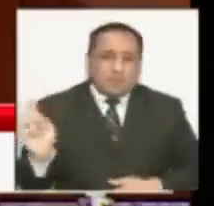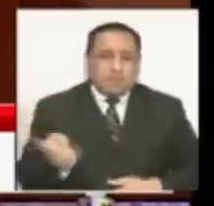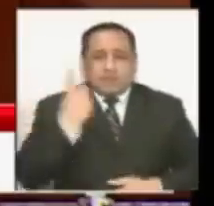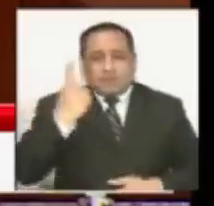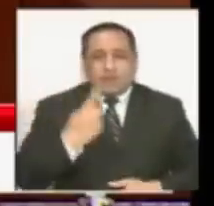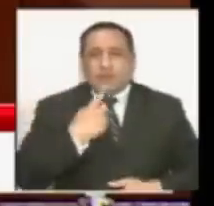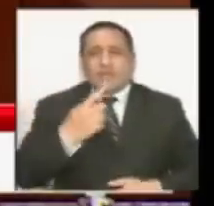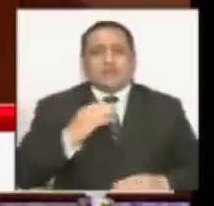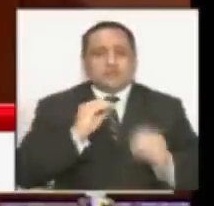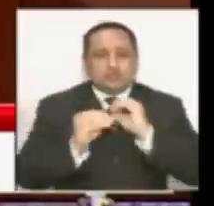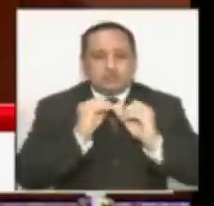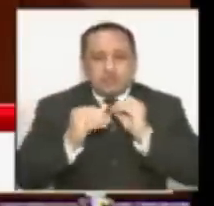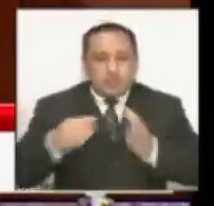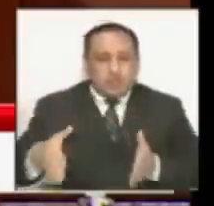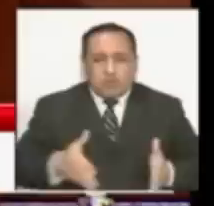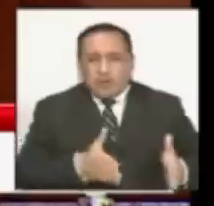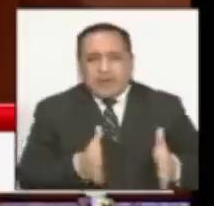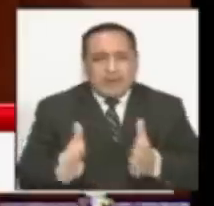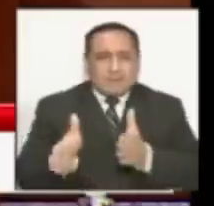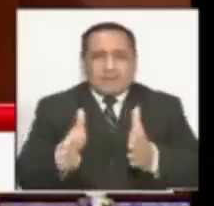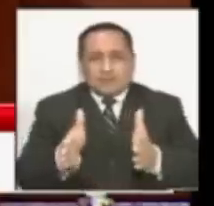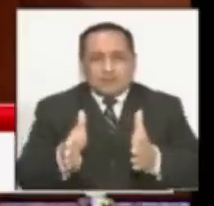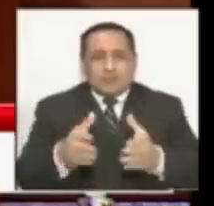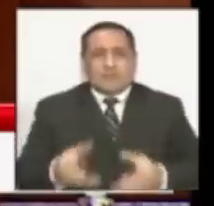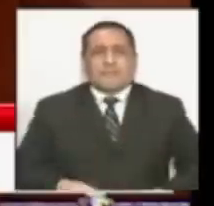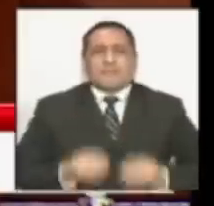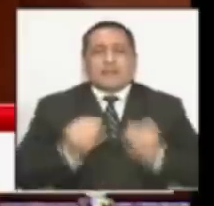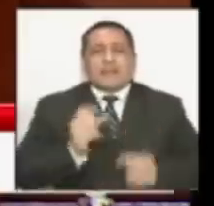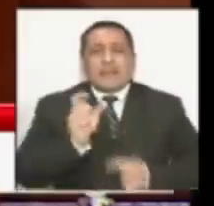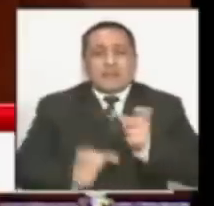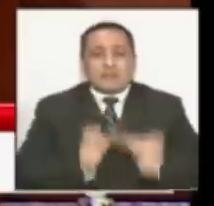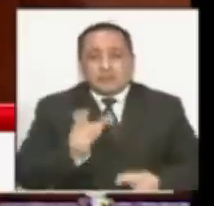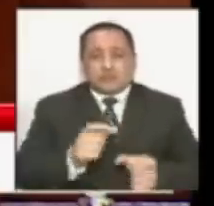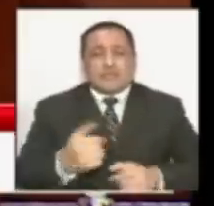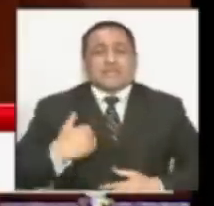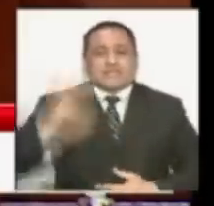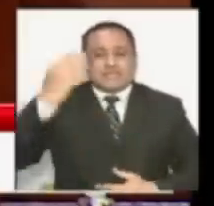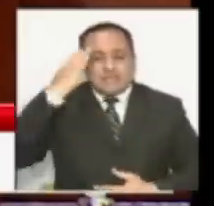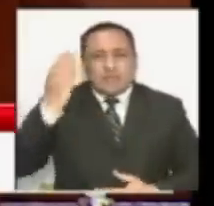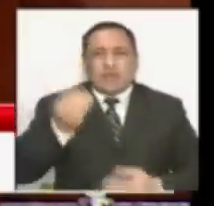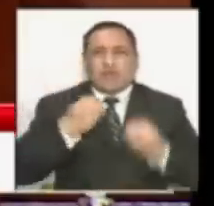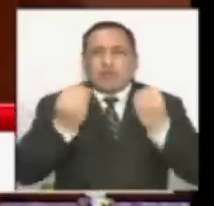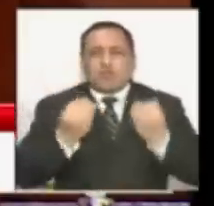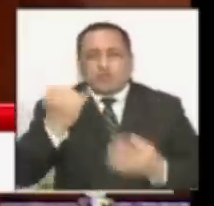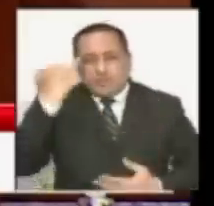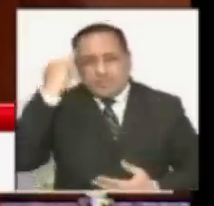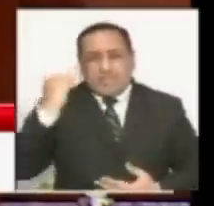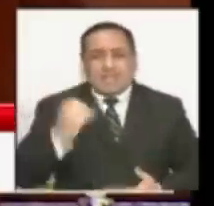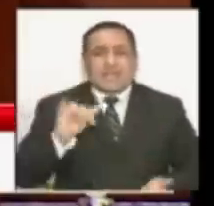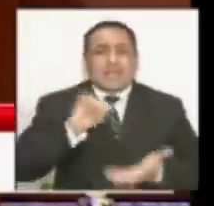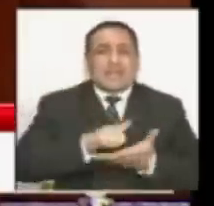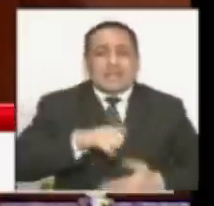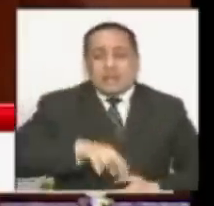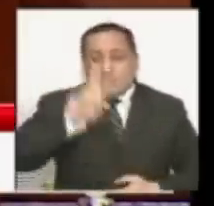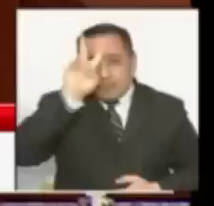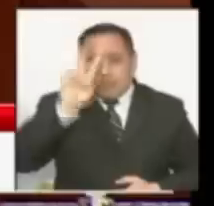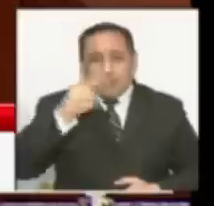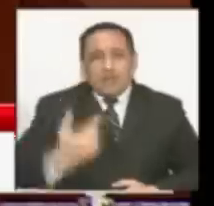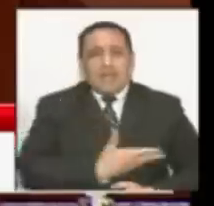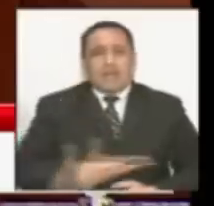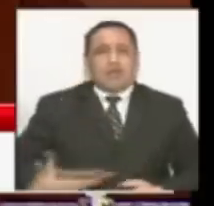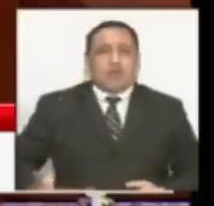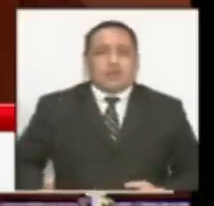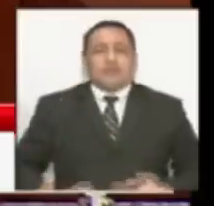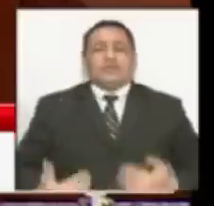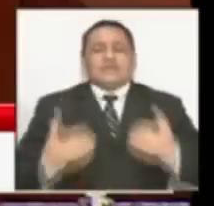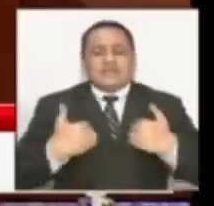el establecer un rumbo, una orientación para que la ciudadanía tenga la idea de que el país el